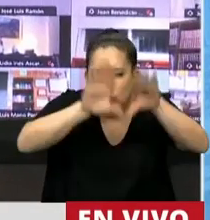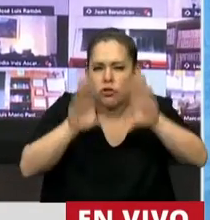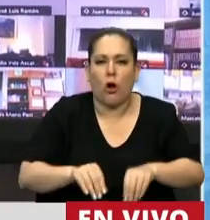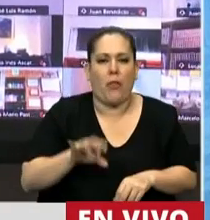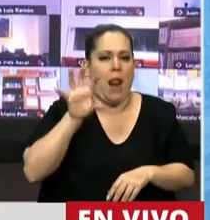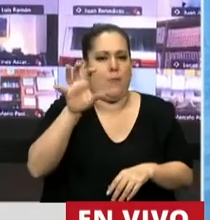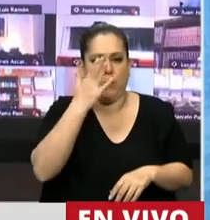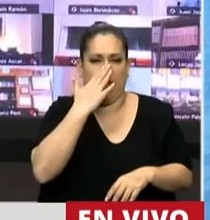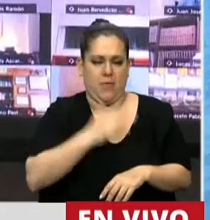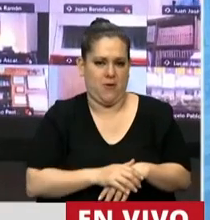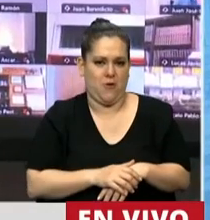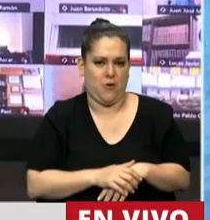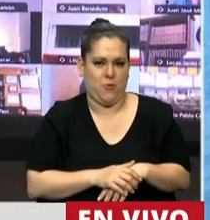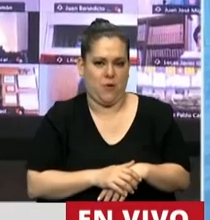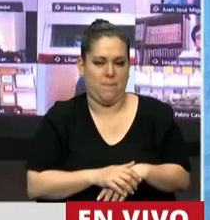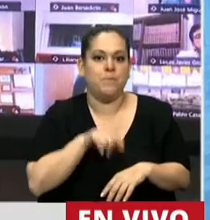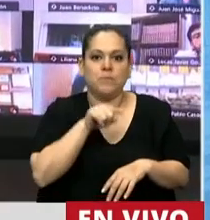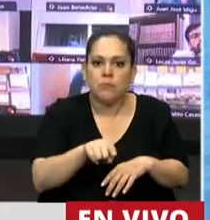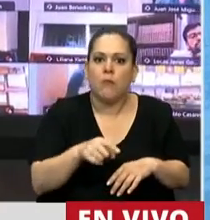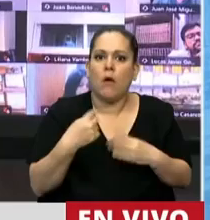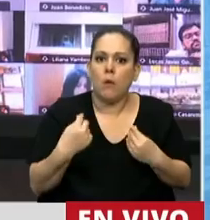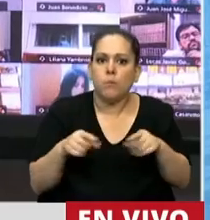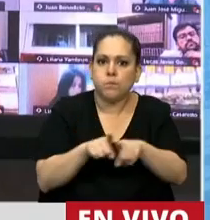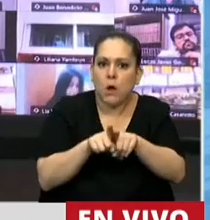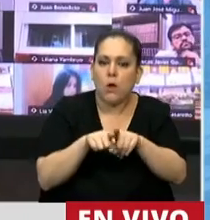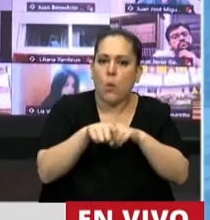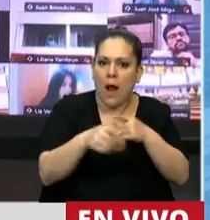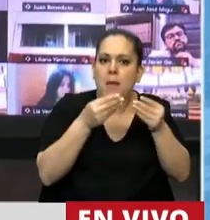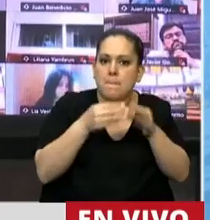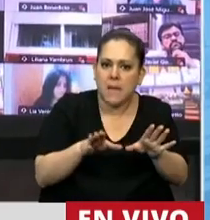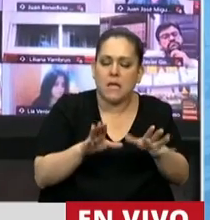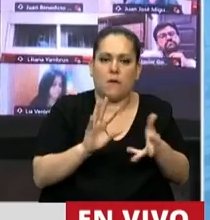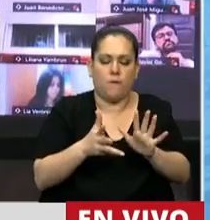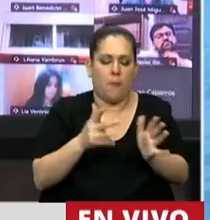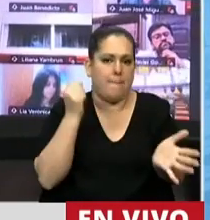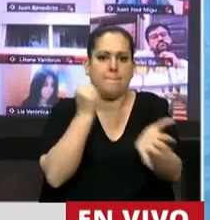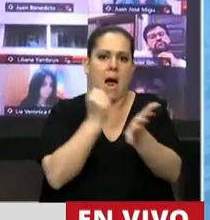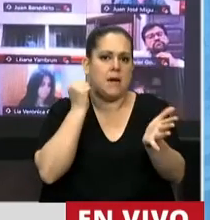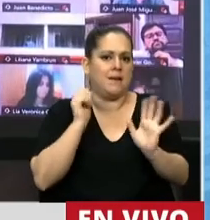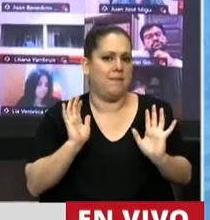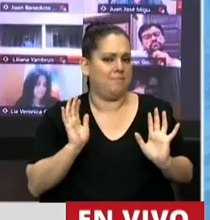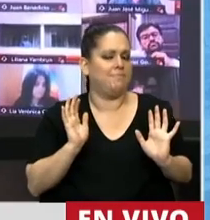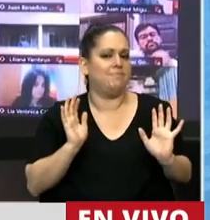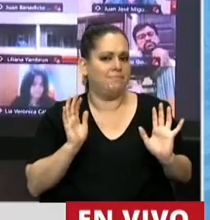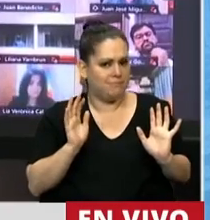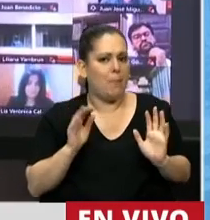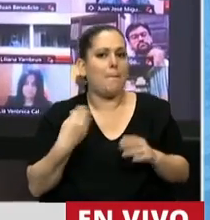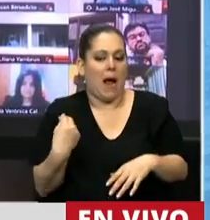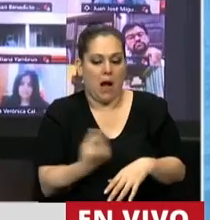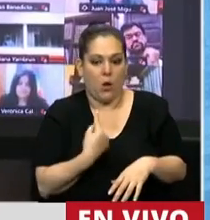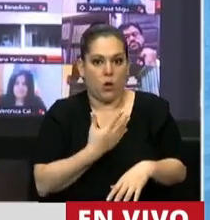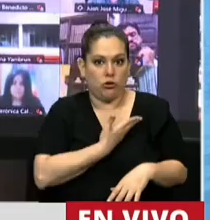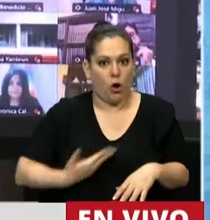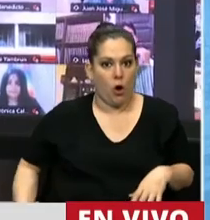y vaya si las construcciones humanas no empiezan por símbolos una demostración de que para nuestro